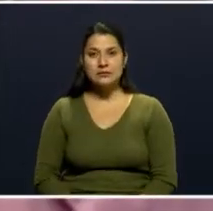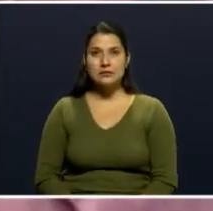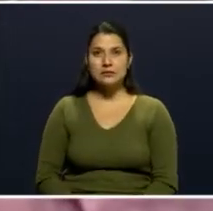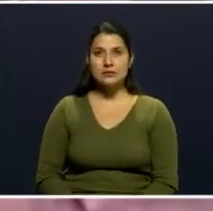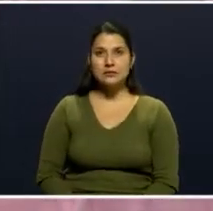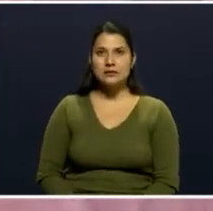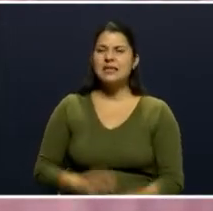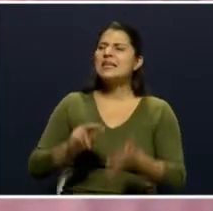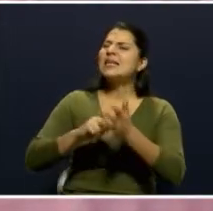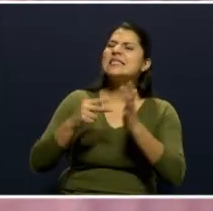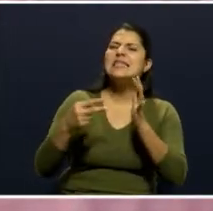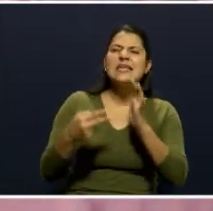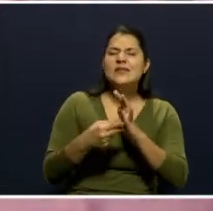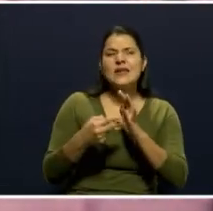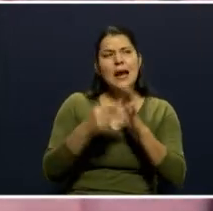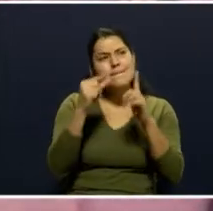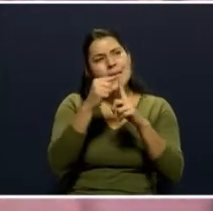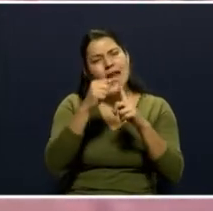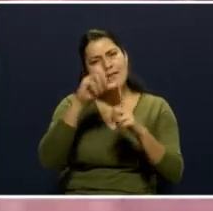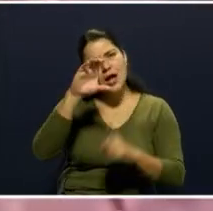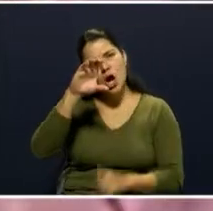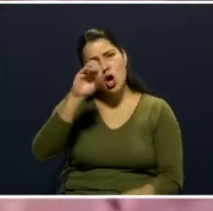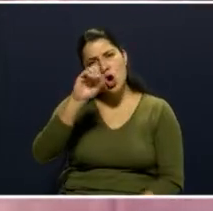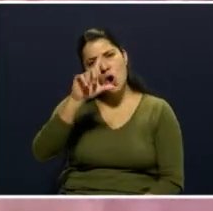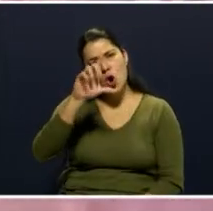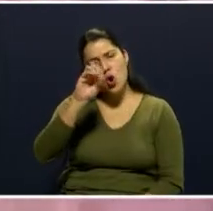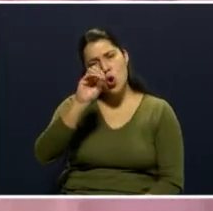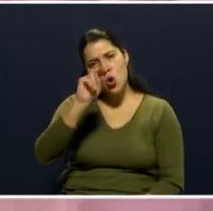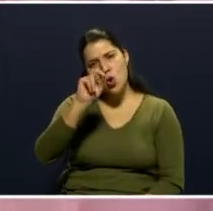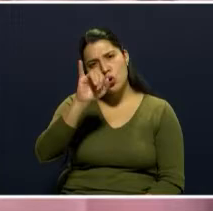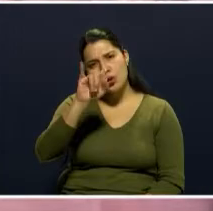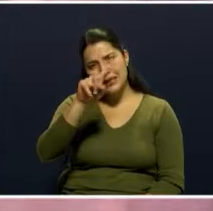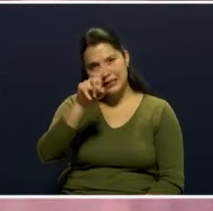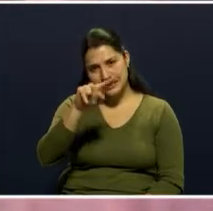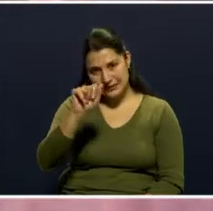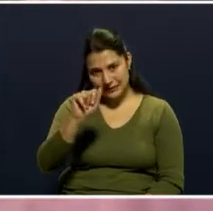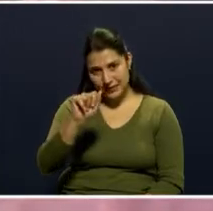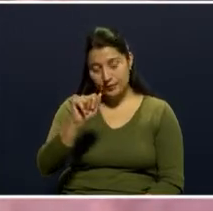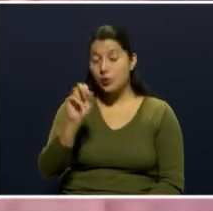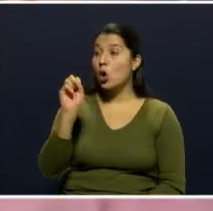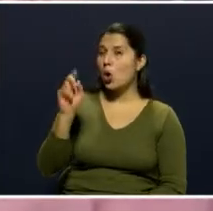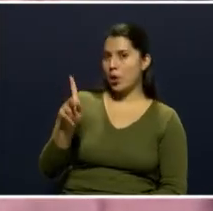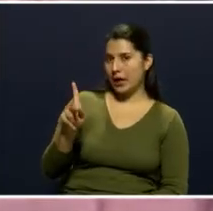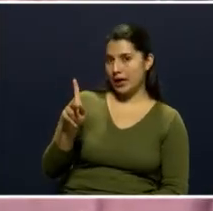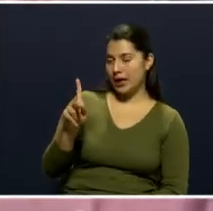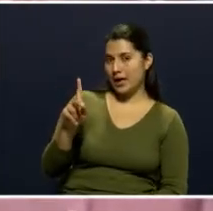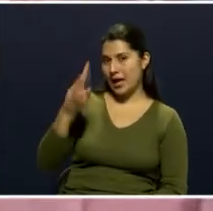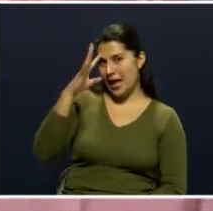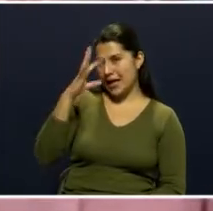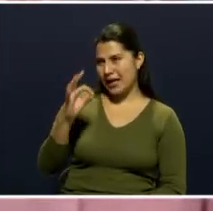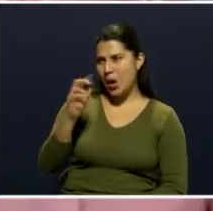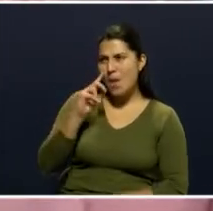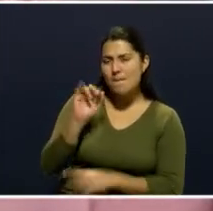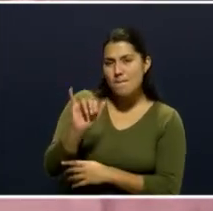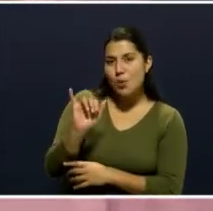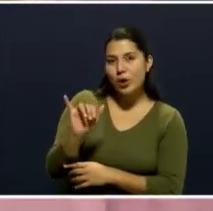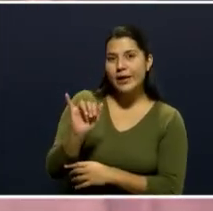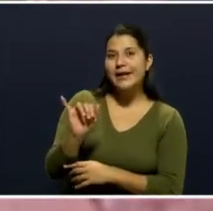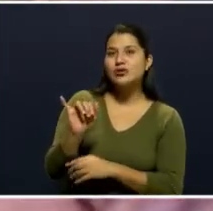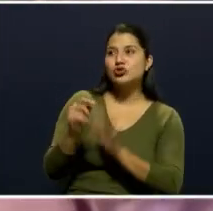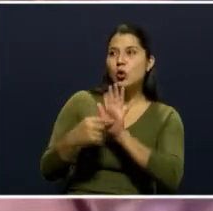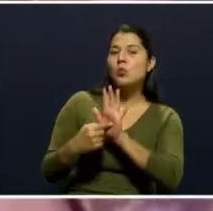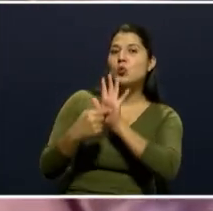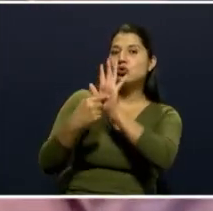¿Qué quiere decir que coloniza? Ok, básicamente lo que sucede, y yo creo que por eso Osvaldo estaba pidiendo la